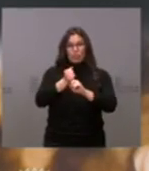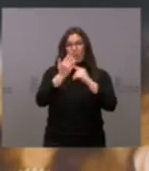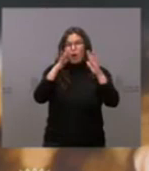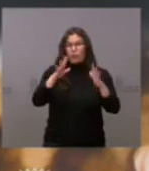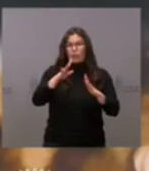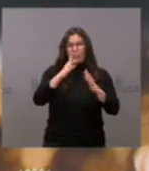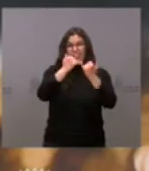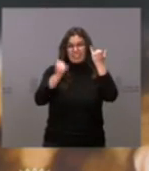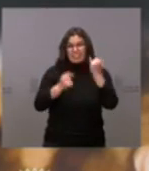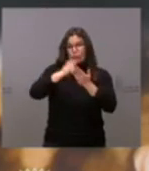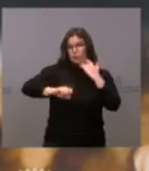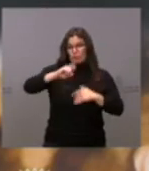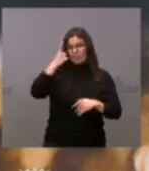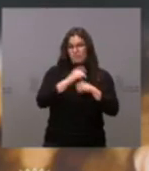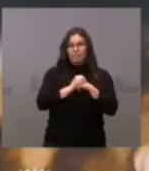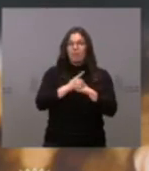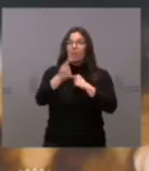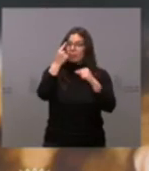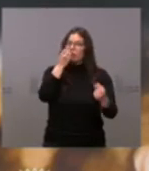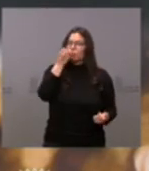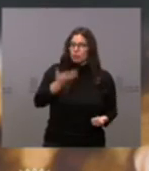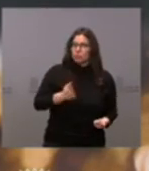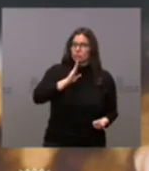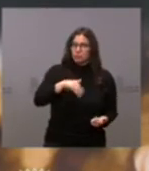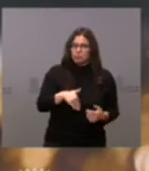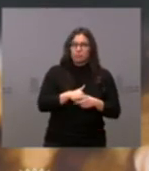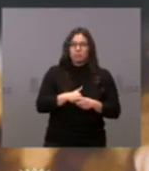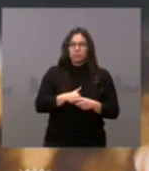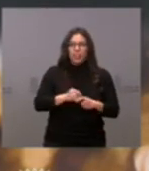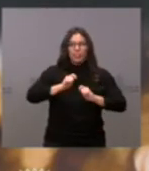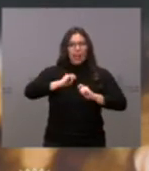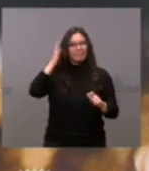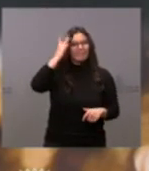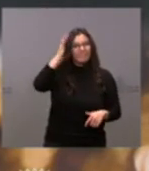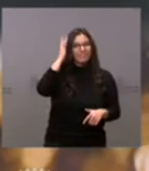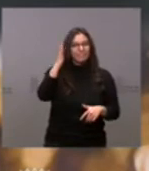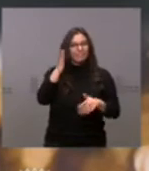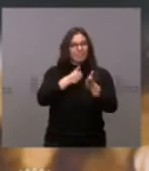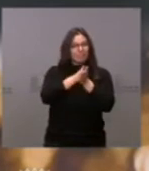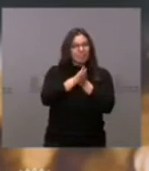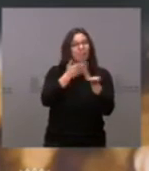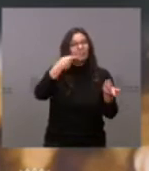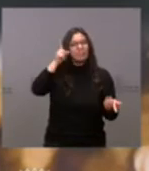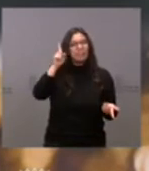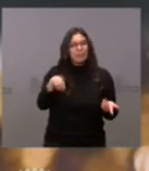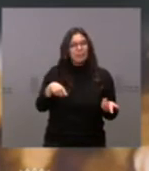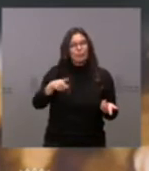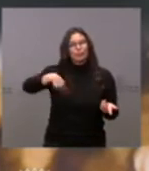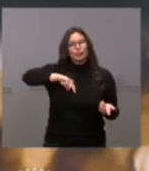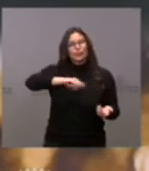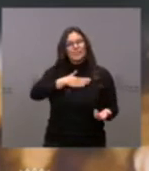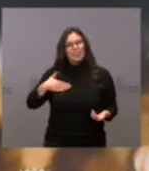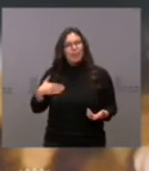19 son buenas cifras son cifras esperanzadoras pero también queremos ser